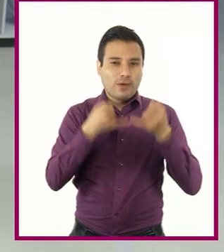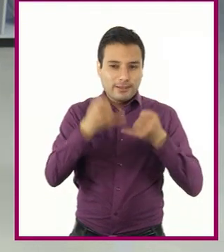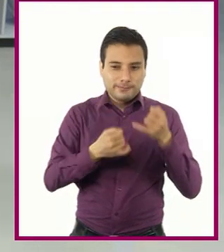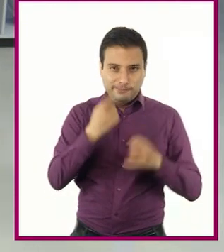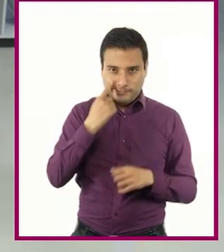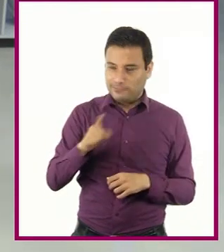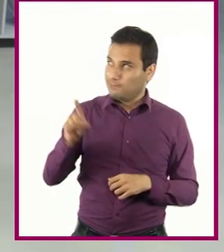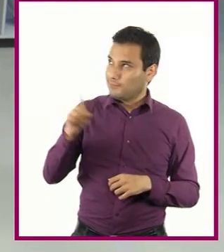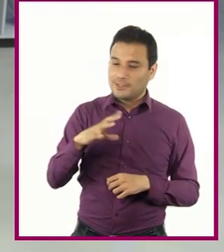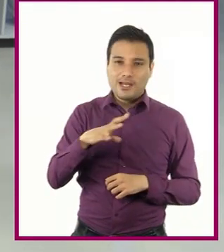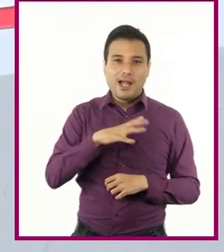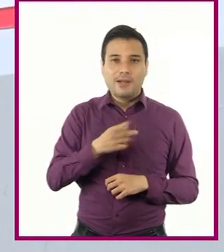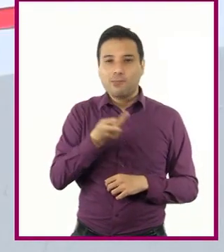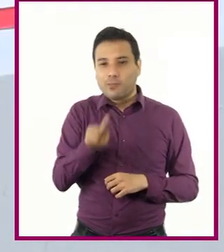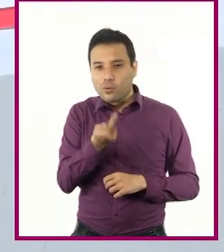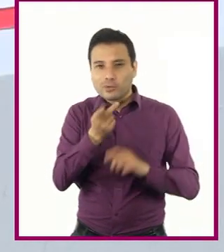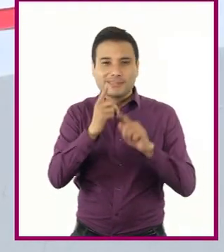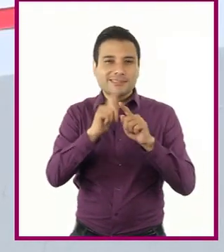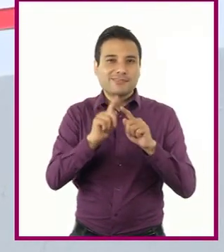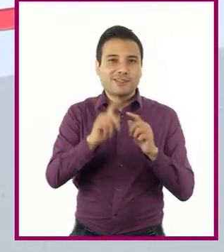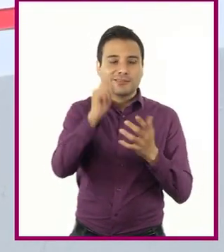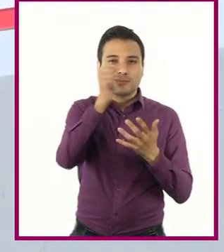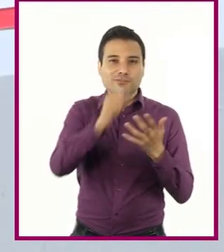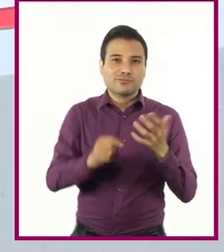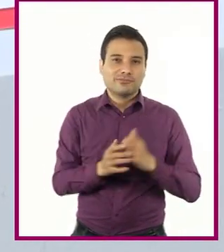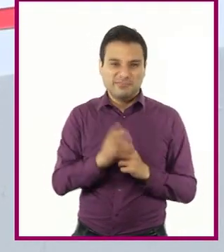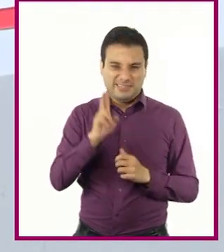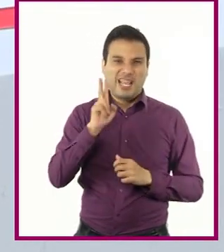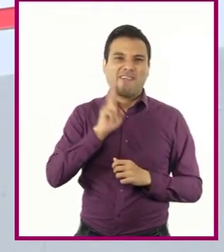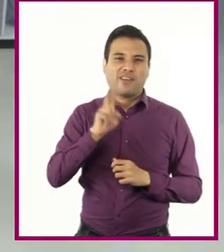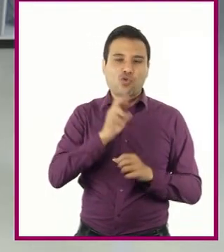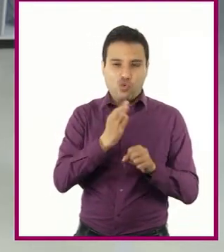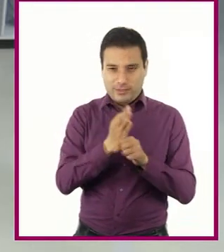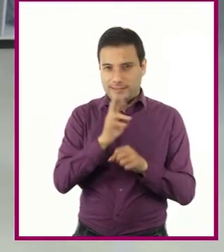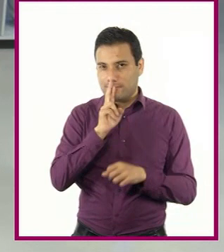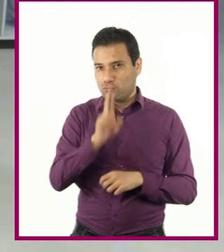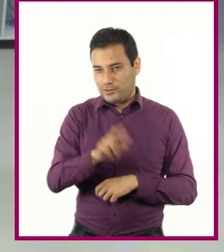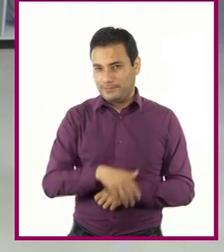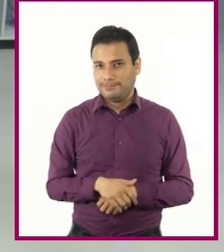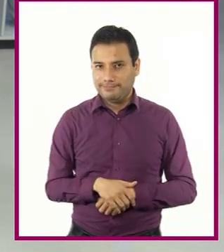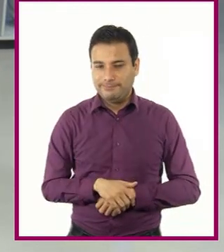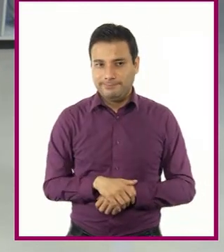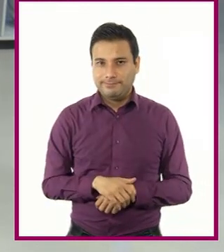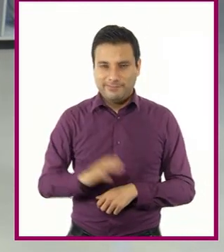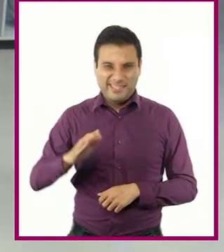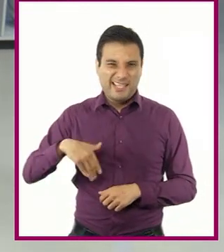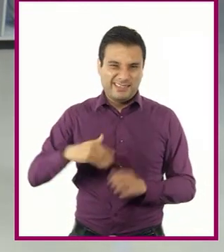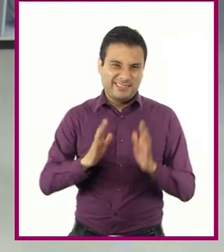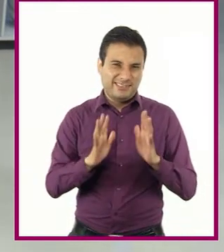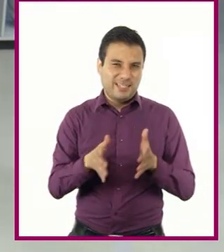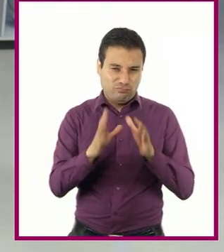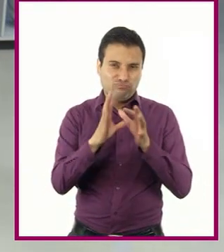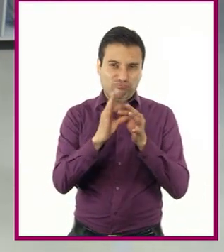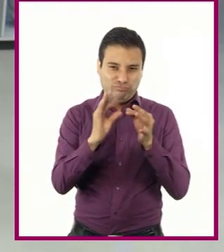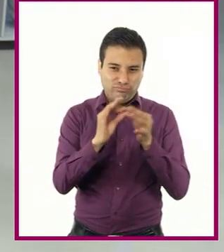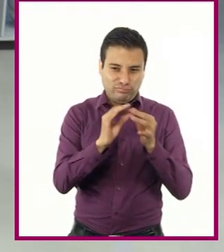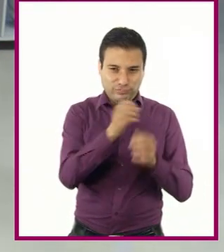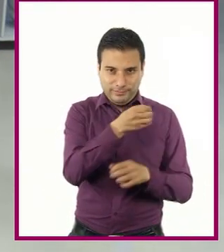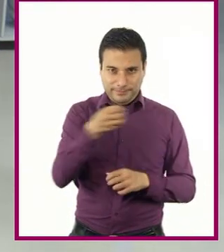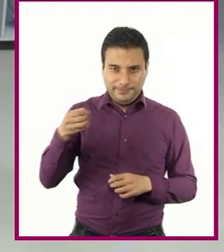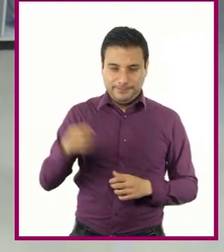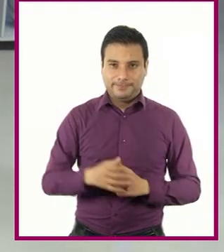hay varias preguntas que ustedes y nosotros deberemos responder con base en la información desarrollada en esta